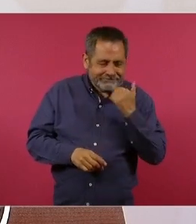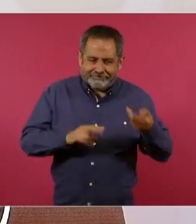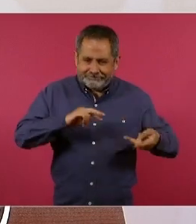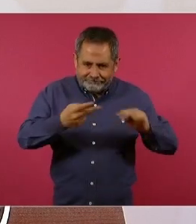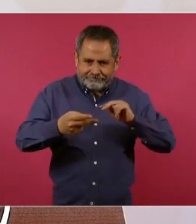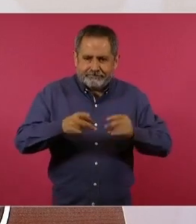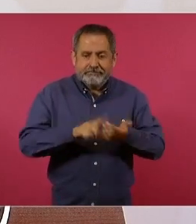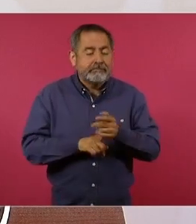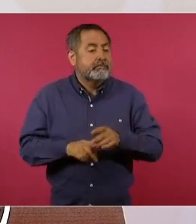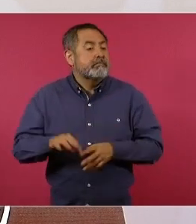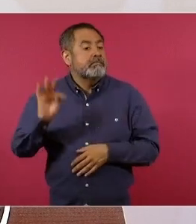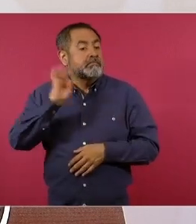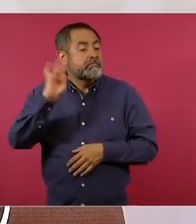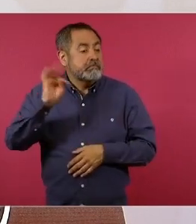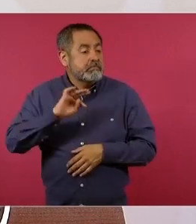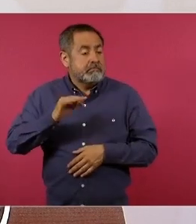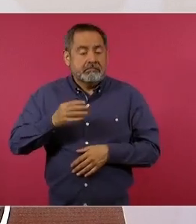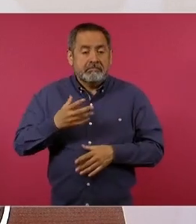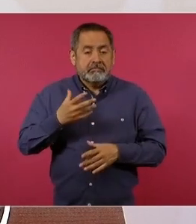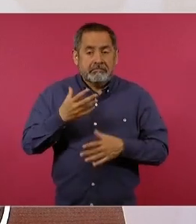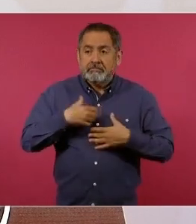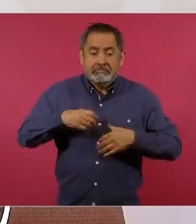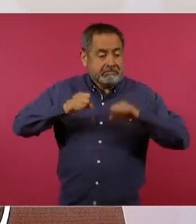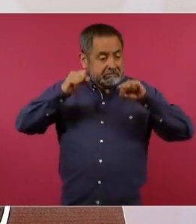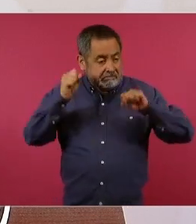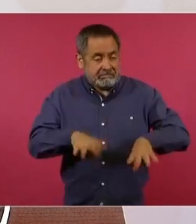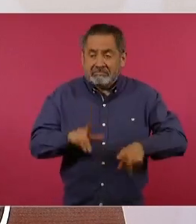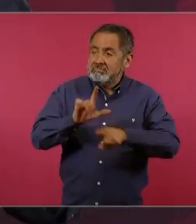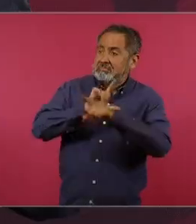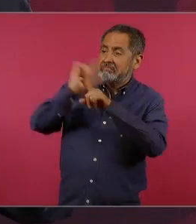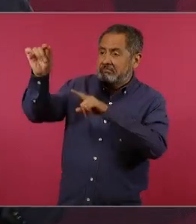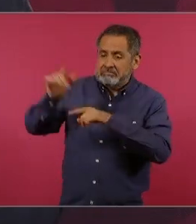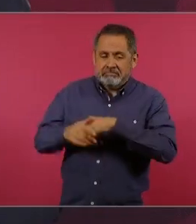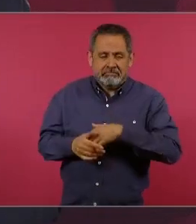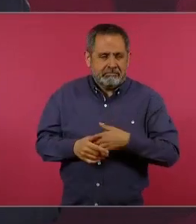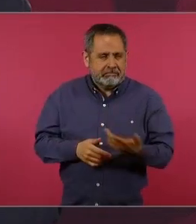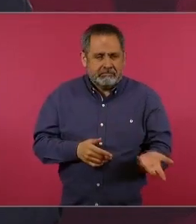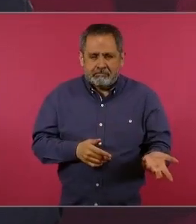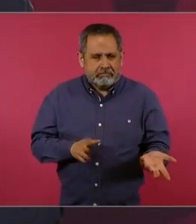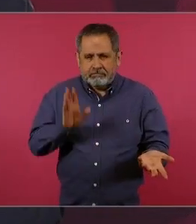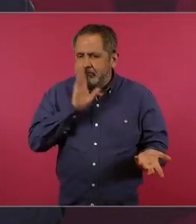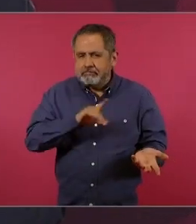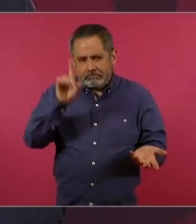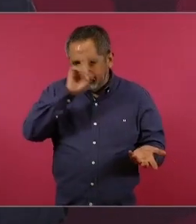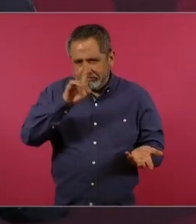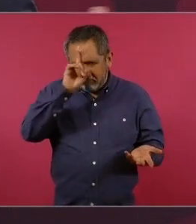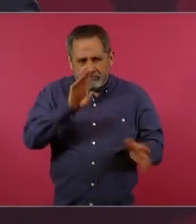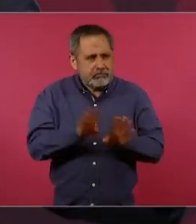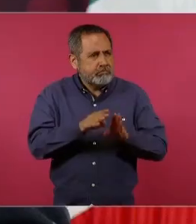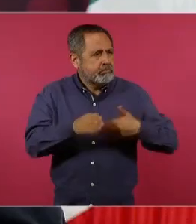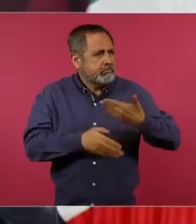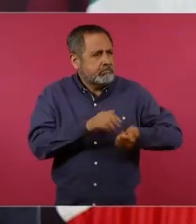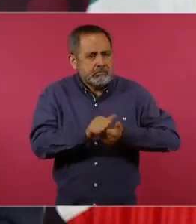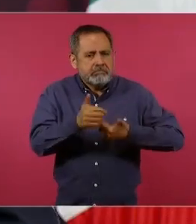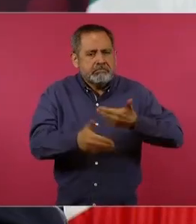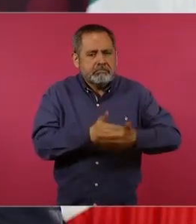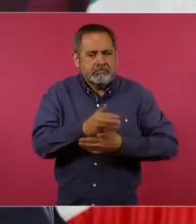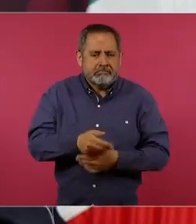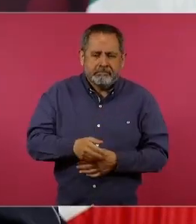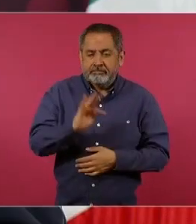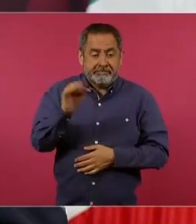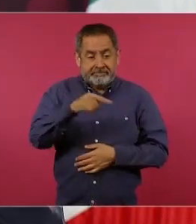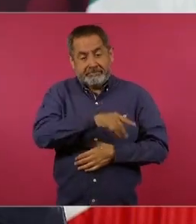porque si se actúa así, pues no se avanza, es mal consejo. A lo mejor se le